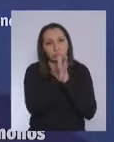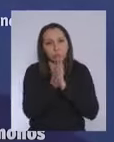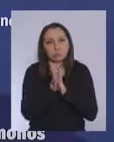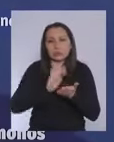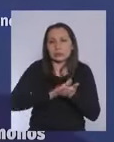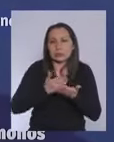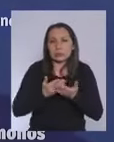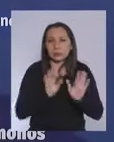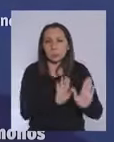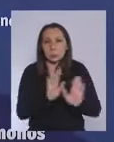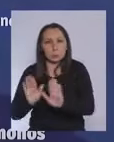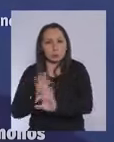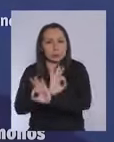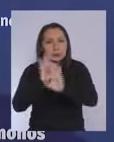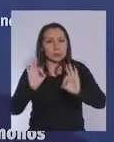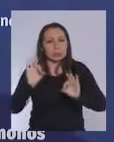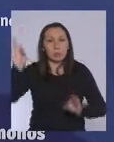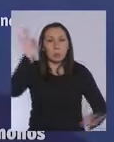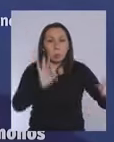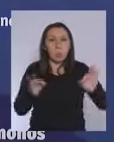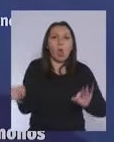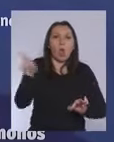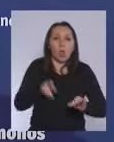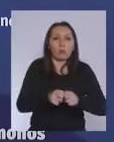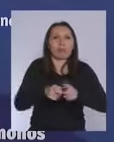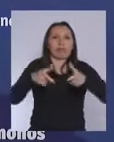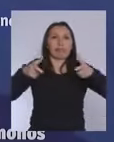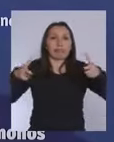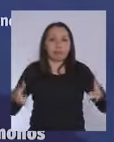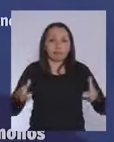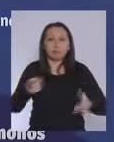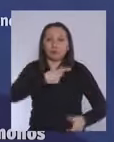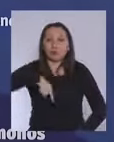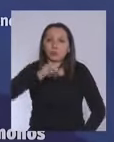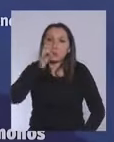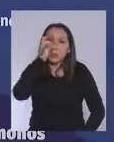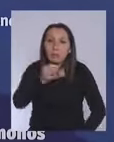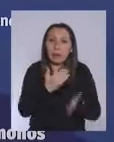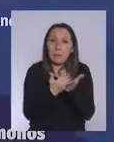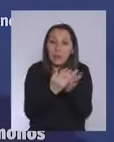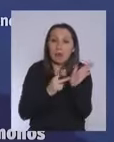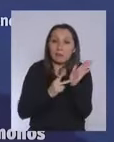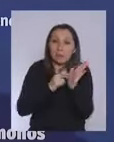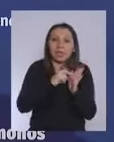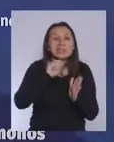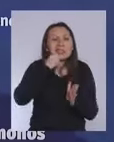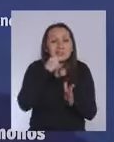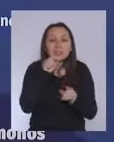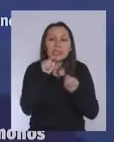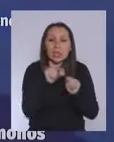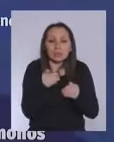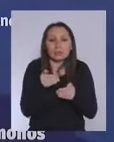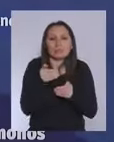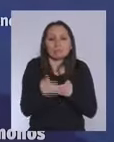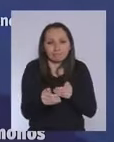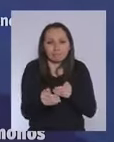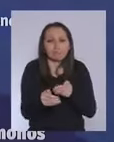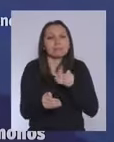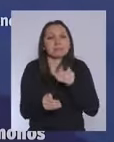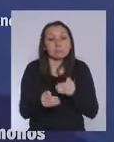sanitarias evitar que el virus vuelva a surgir nosotros hemos dicho que el plan paso a paso consiste en eso en avanzar